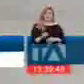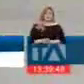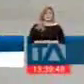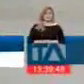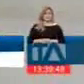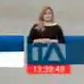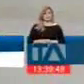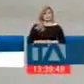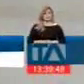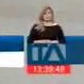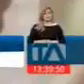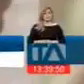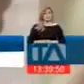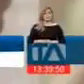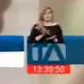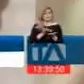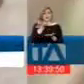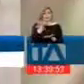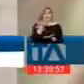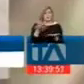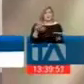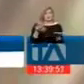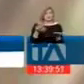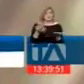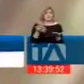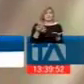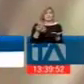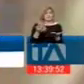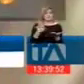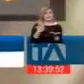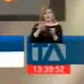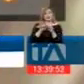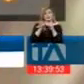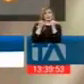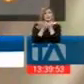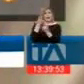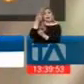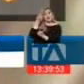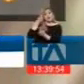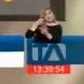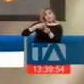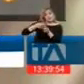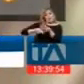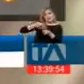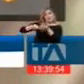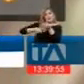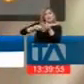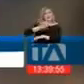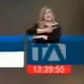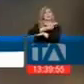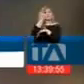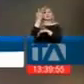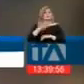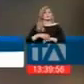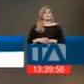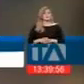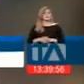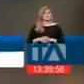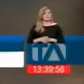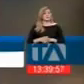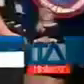aparecían agotadas, medicinas con las que llenaba sus redes sociales con fajos de dinero de la venta de un solo día. Tampoco a nadie le